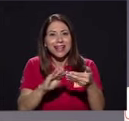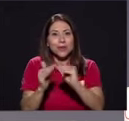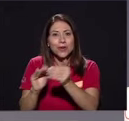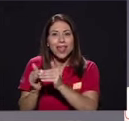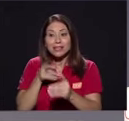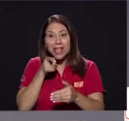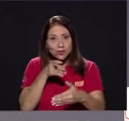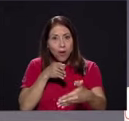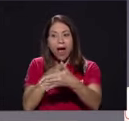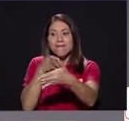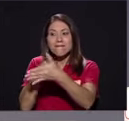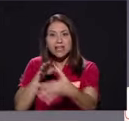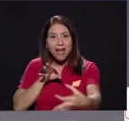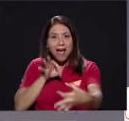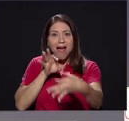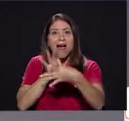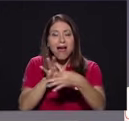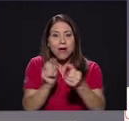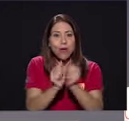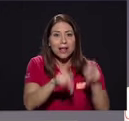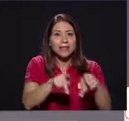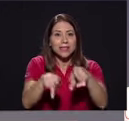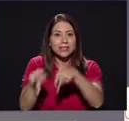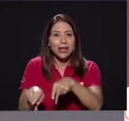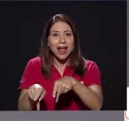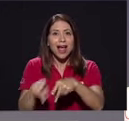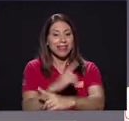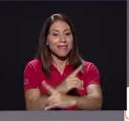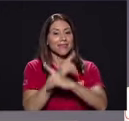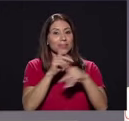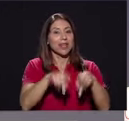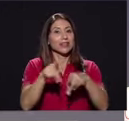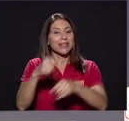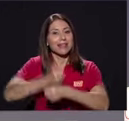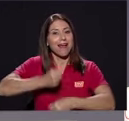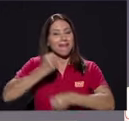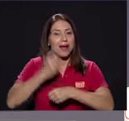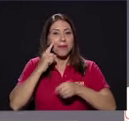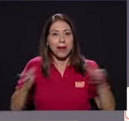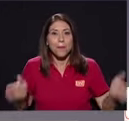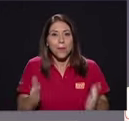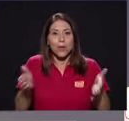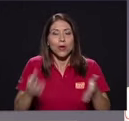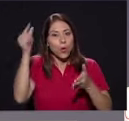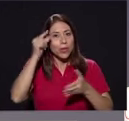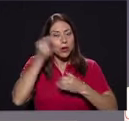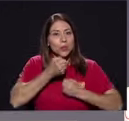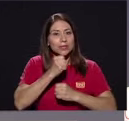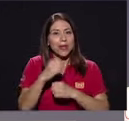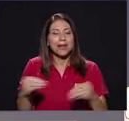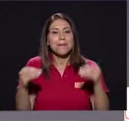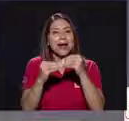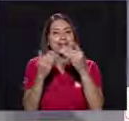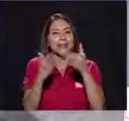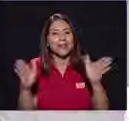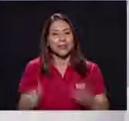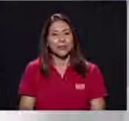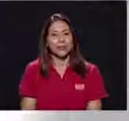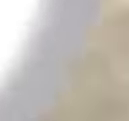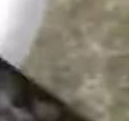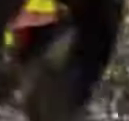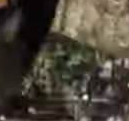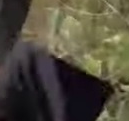Esto afecta su relación con la ciudadanía y por la misma razón la Defensoría trabaja para promover un gobierno municipal más abierto.